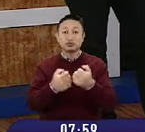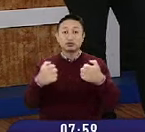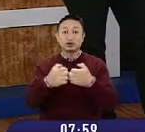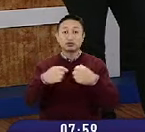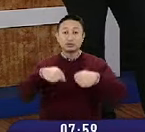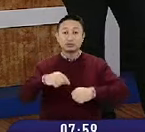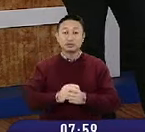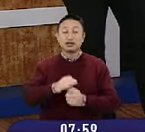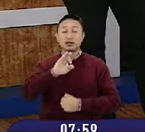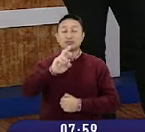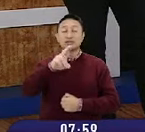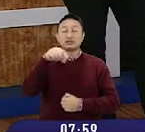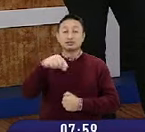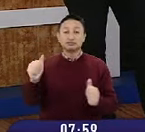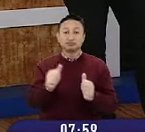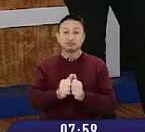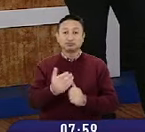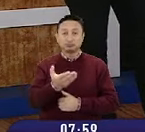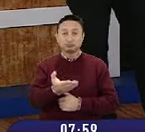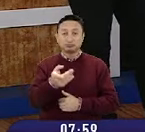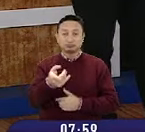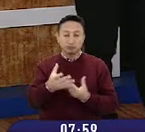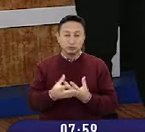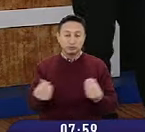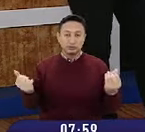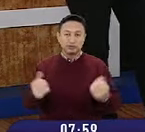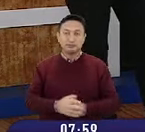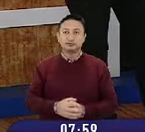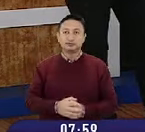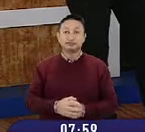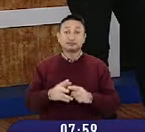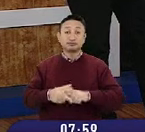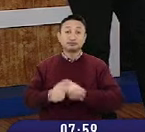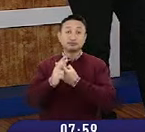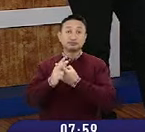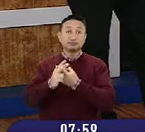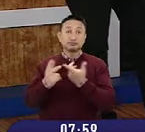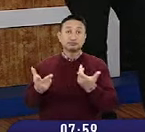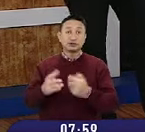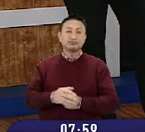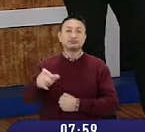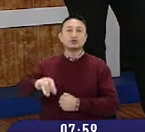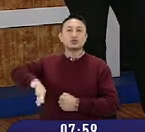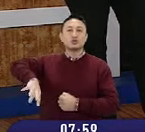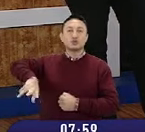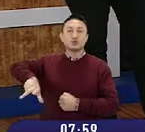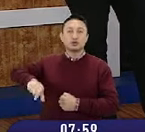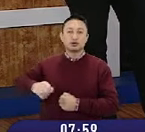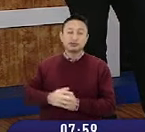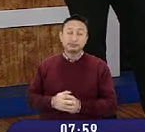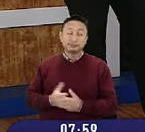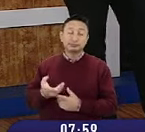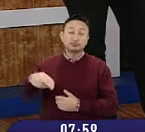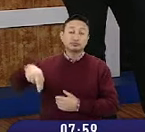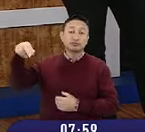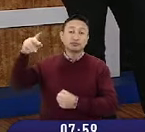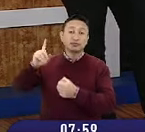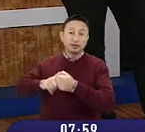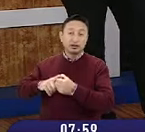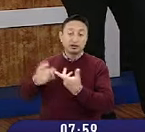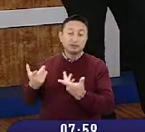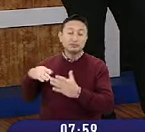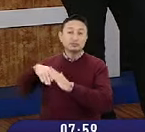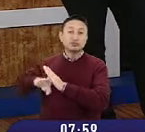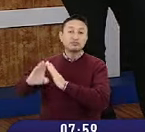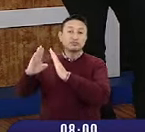TVC junto a ustedes para las soluciones. Y así empezamos contando. Los pillos. Los pillos al norte de Quito ingresaron a